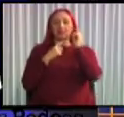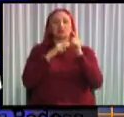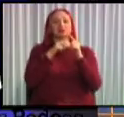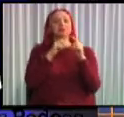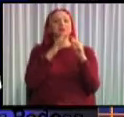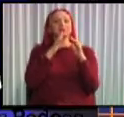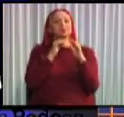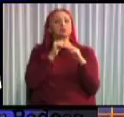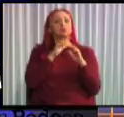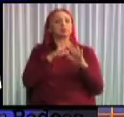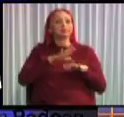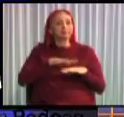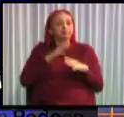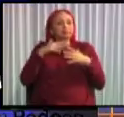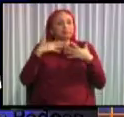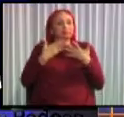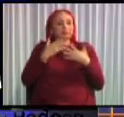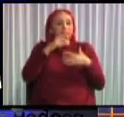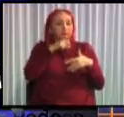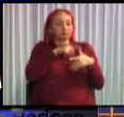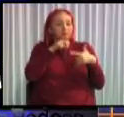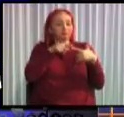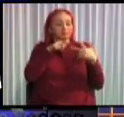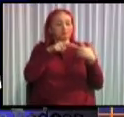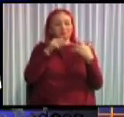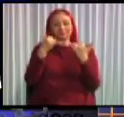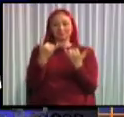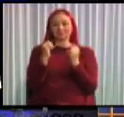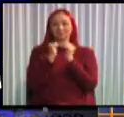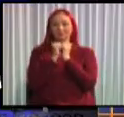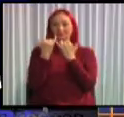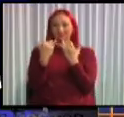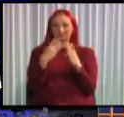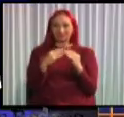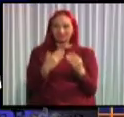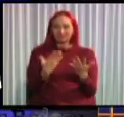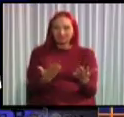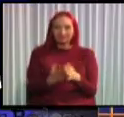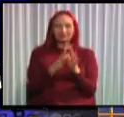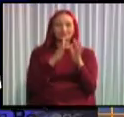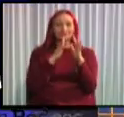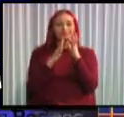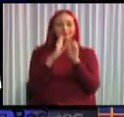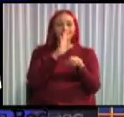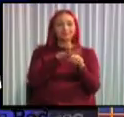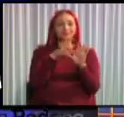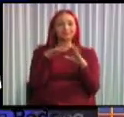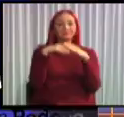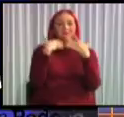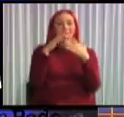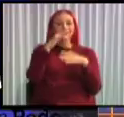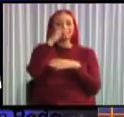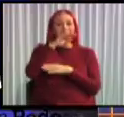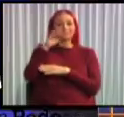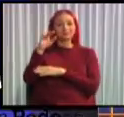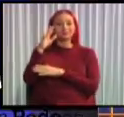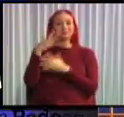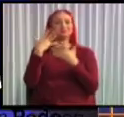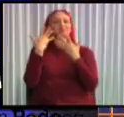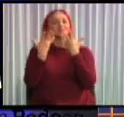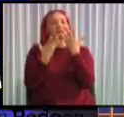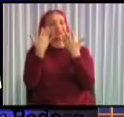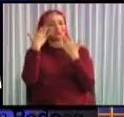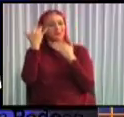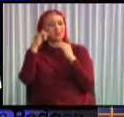a ver un poco con los tres personajes que tenemos en esta noche, platicar un poco de cómo fue su infancia, de con qué era